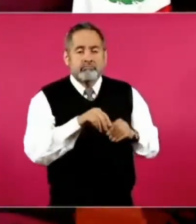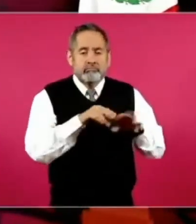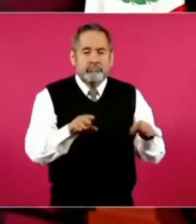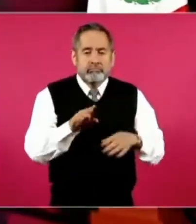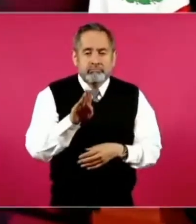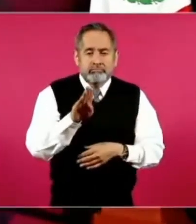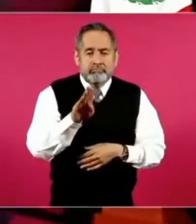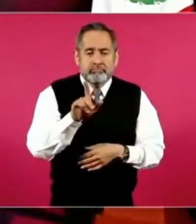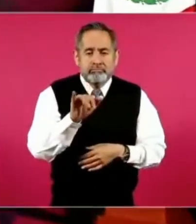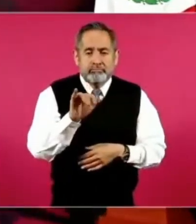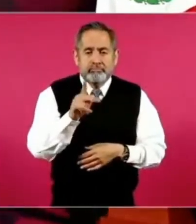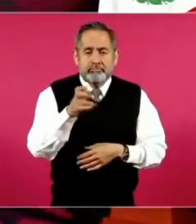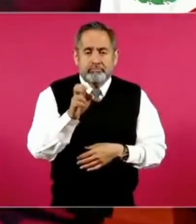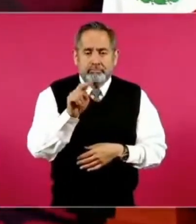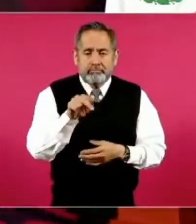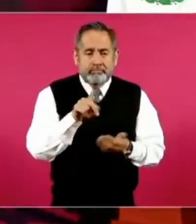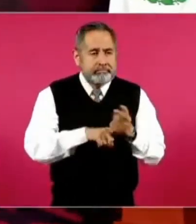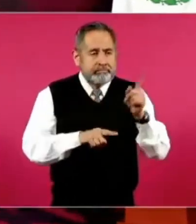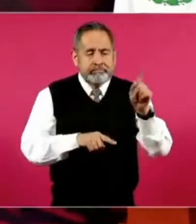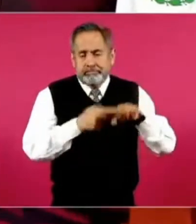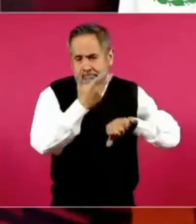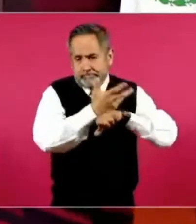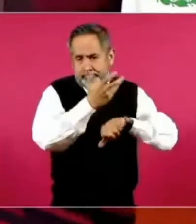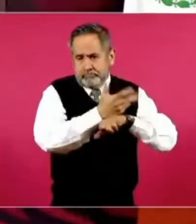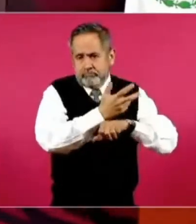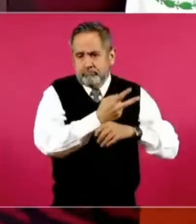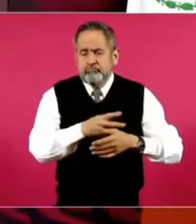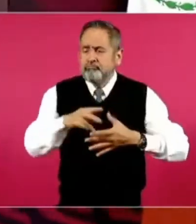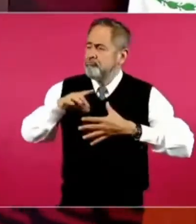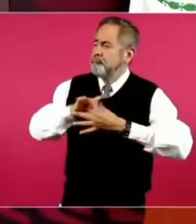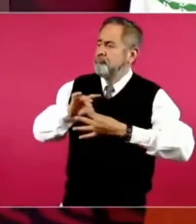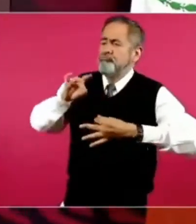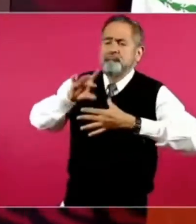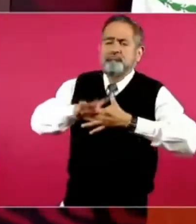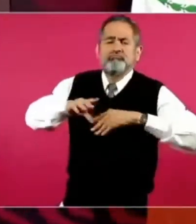Blinken del Departamento de Estado